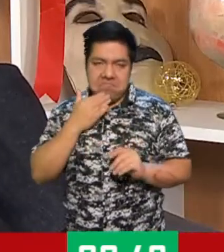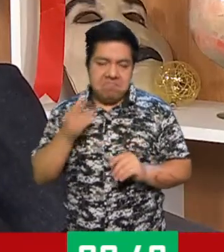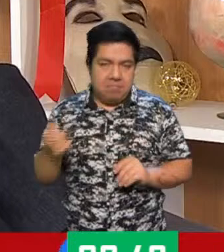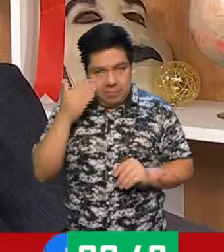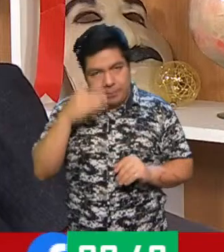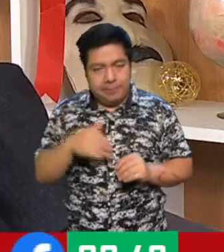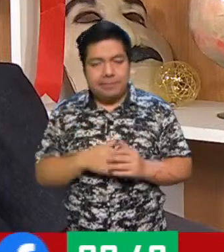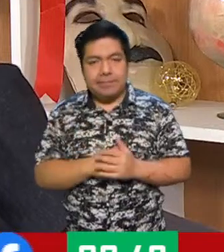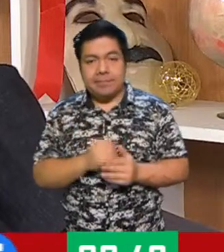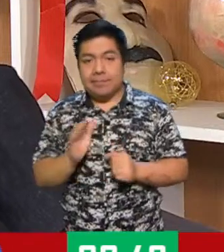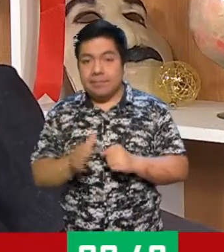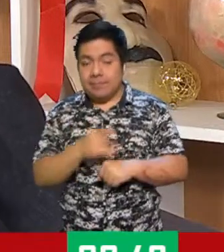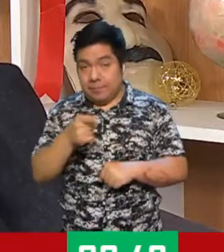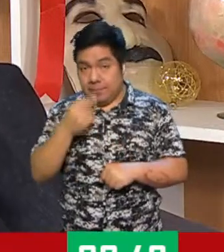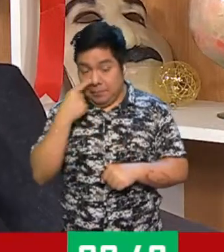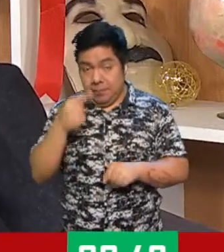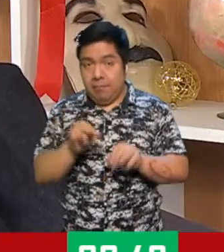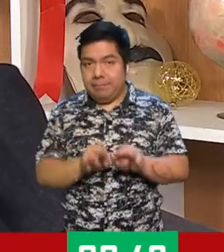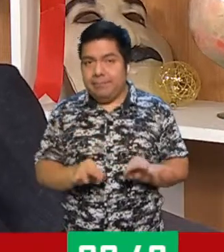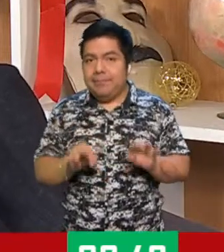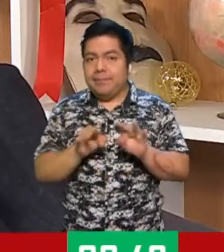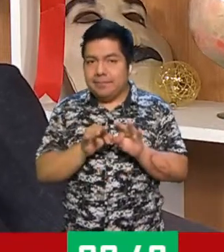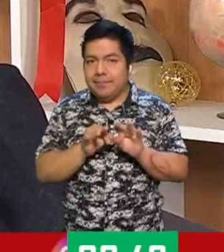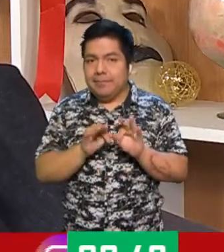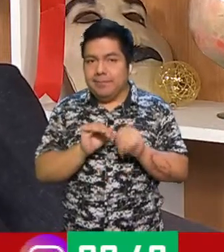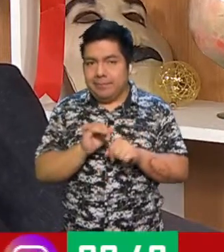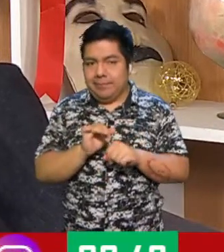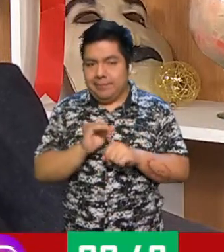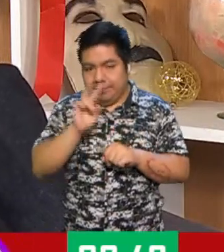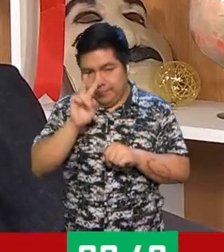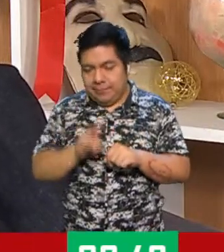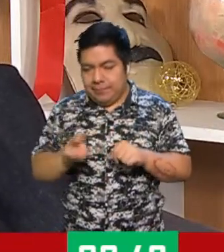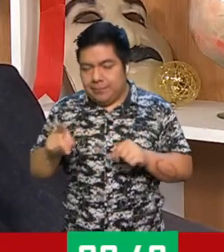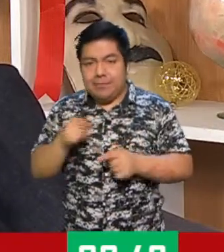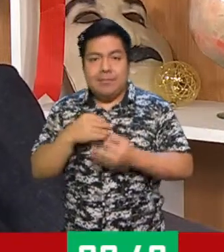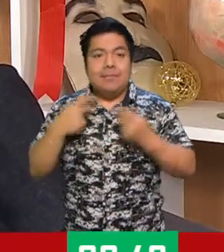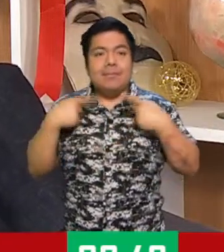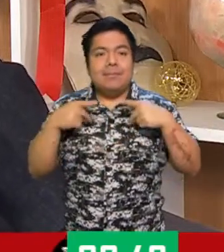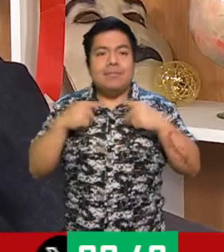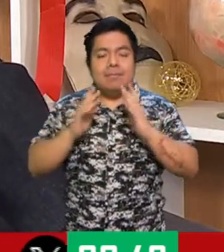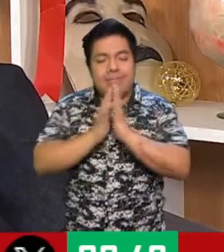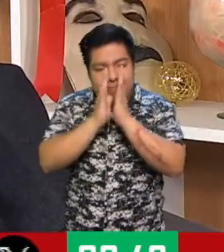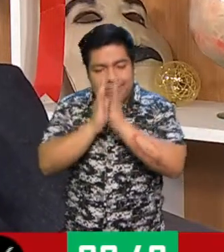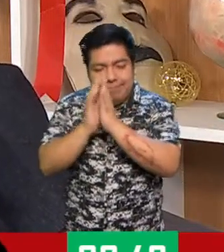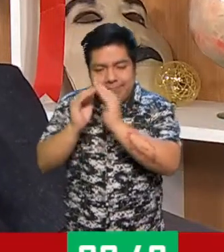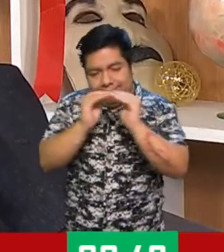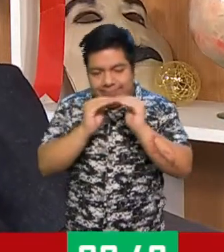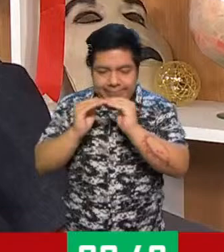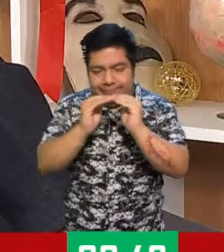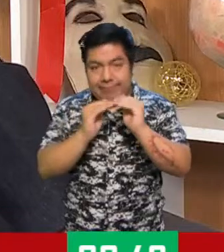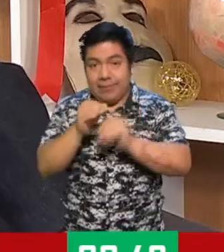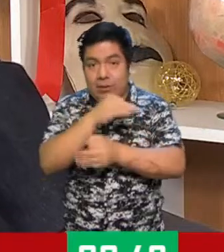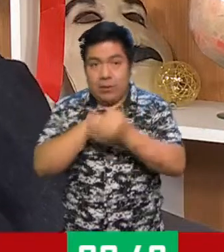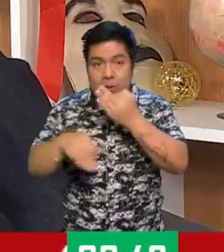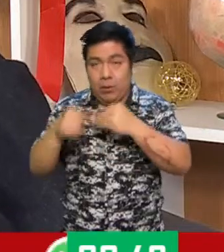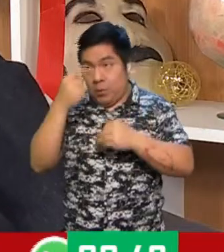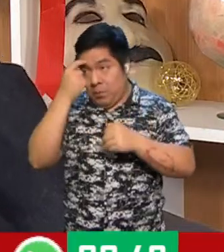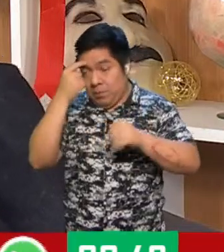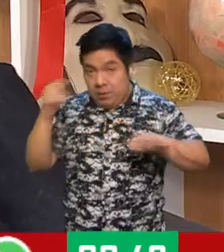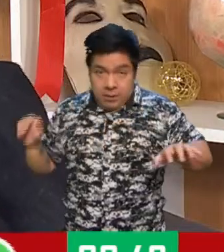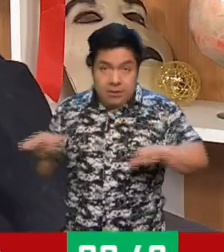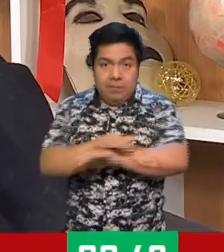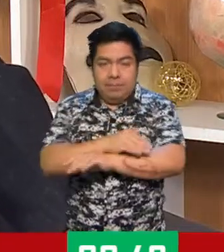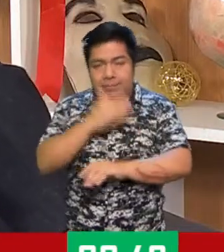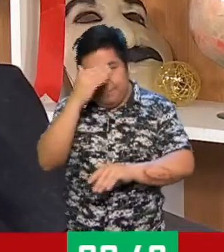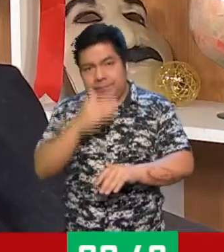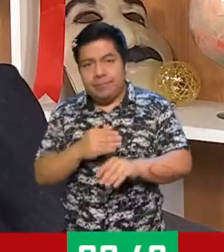importante porque no hay duda de que este espíritu de democracia, este espíritu de cambio, pues abriga